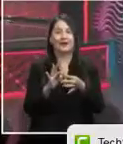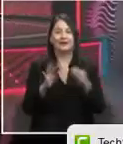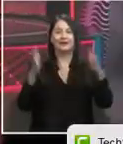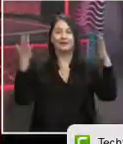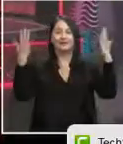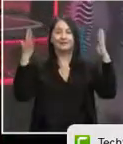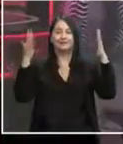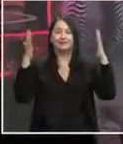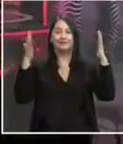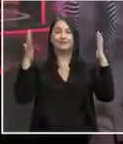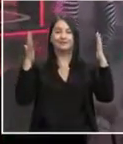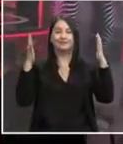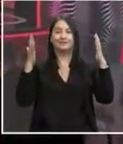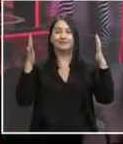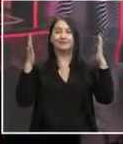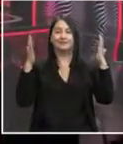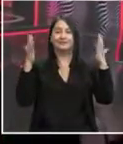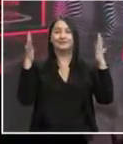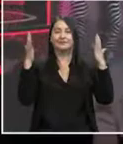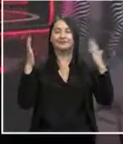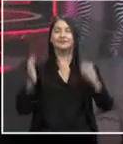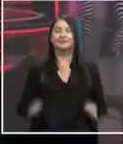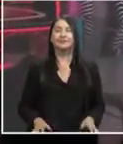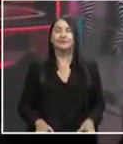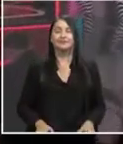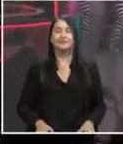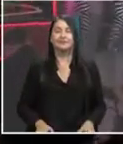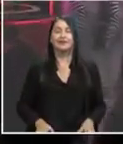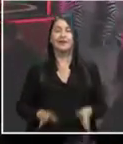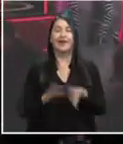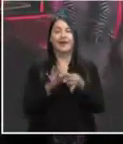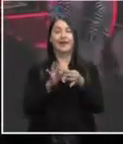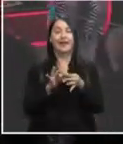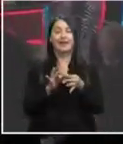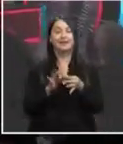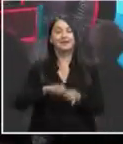Agradecemos a la senadora Rincón.